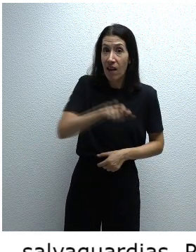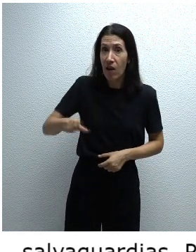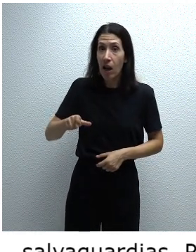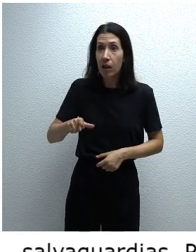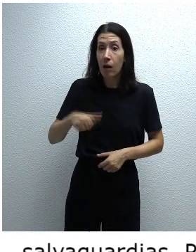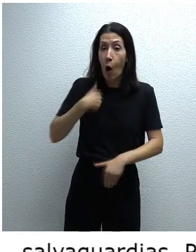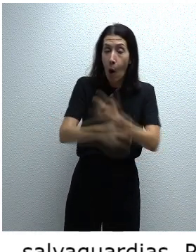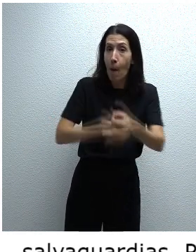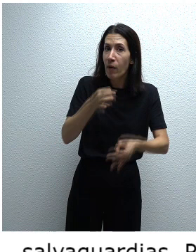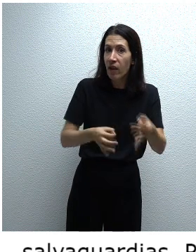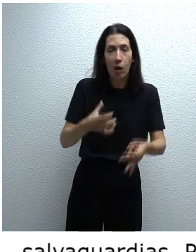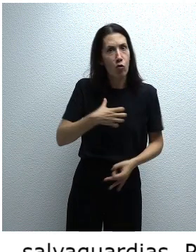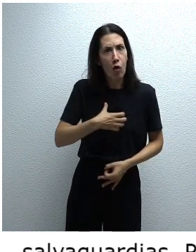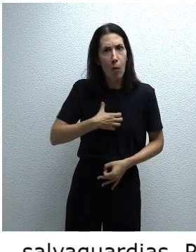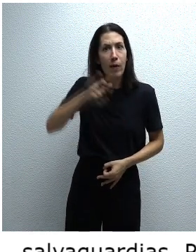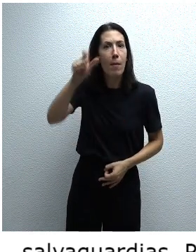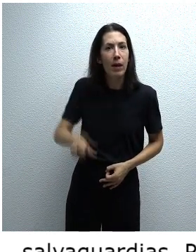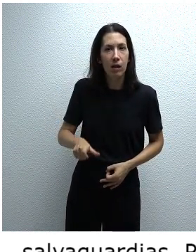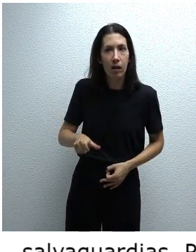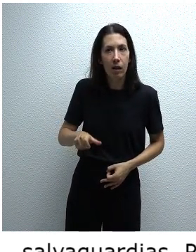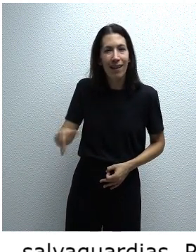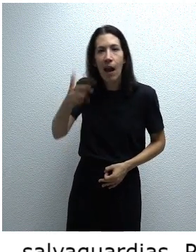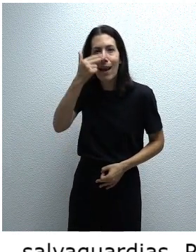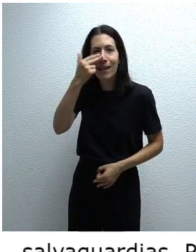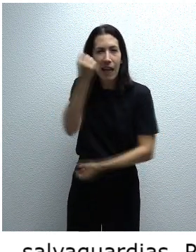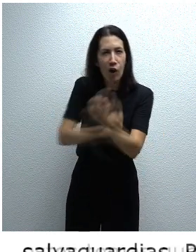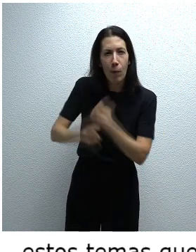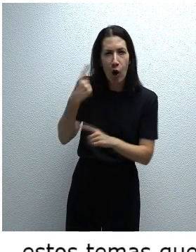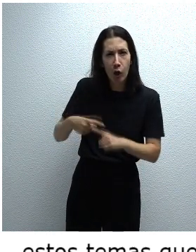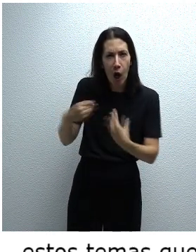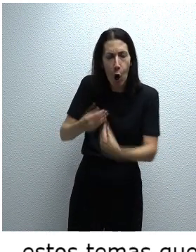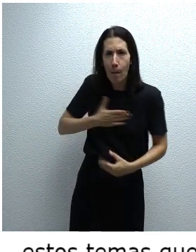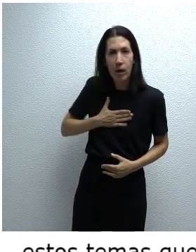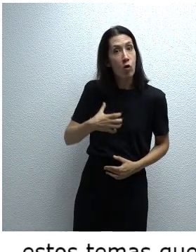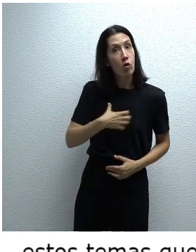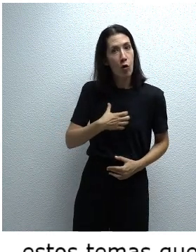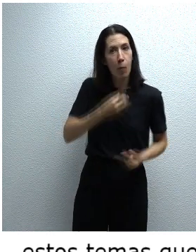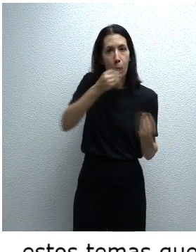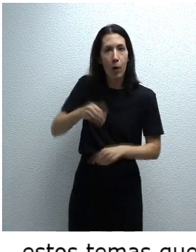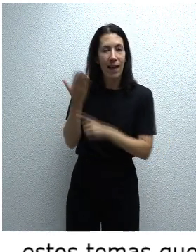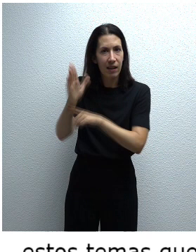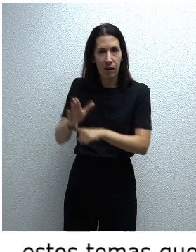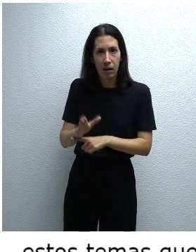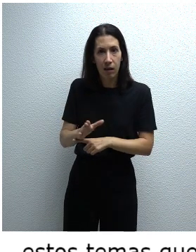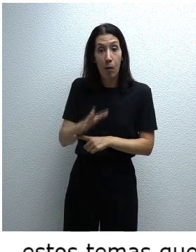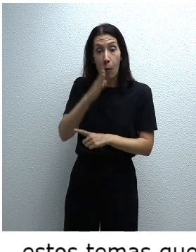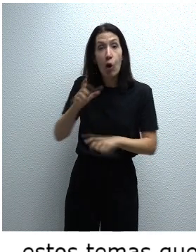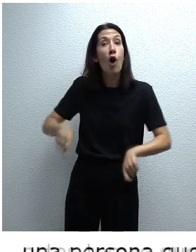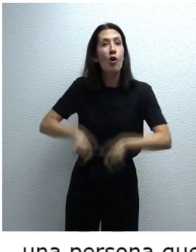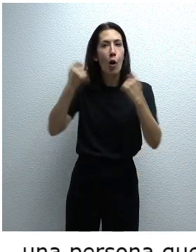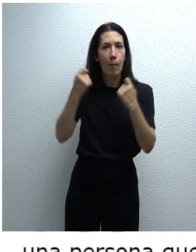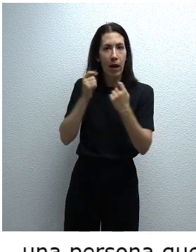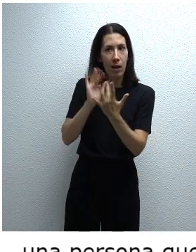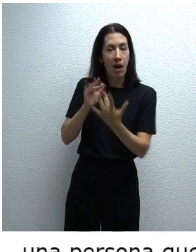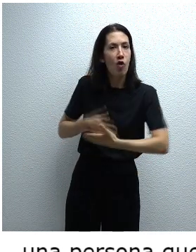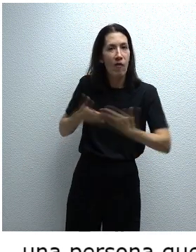puede representar una persona que tenga intereses económicos conmigo, porque entonces se rompe esta relación